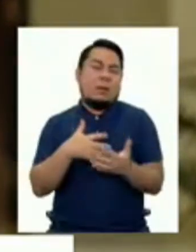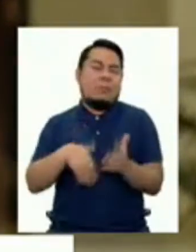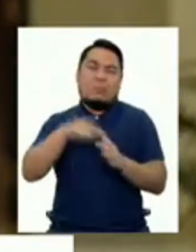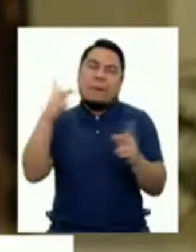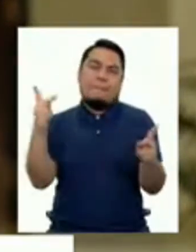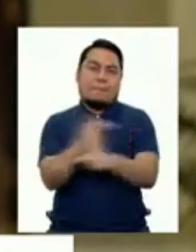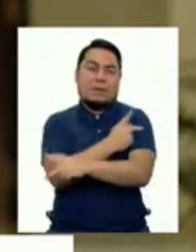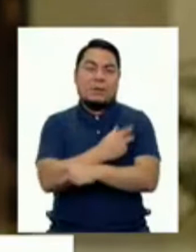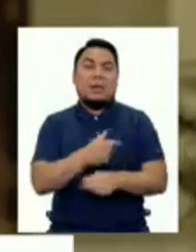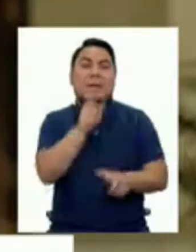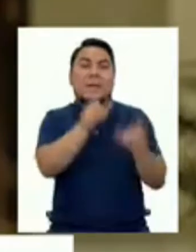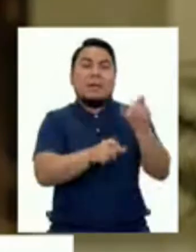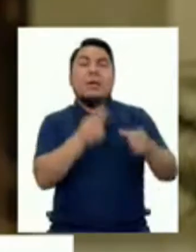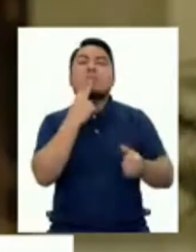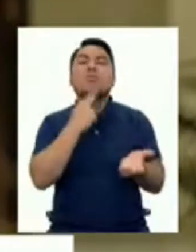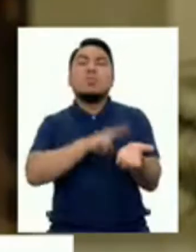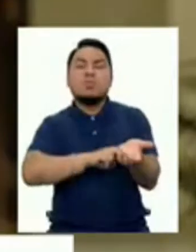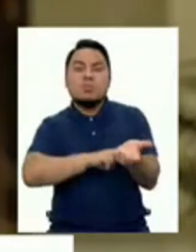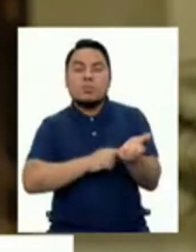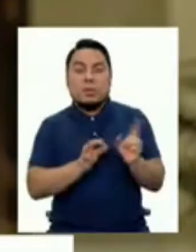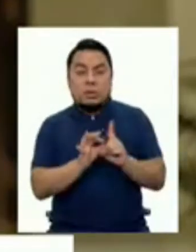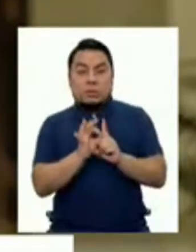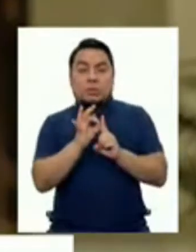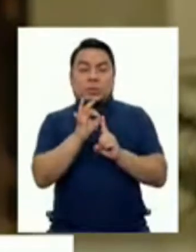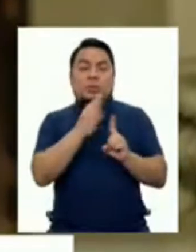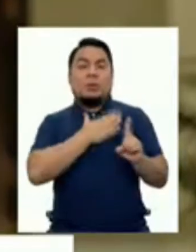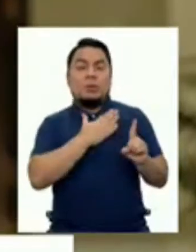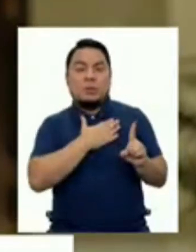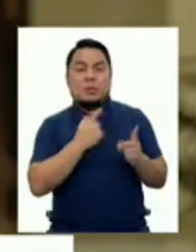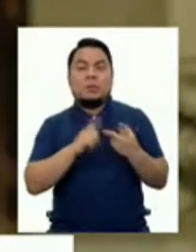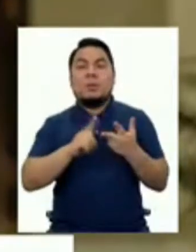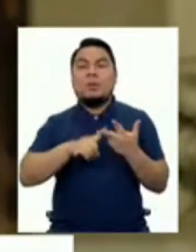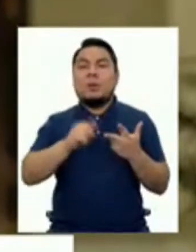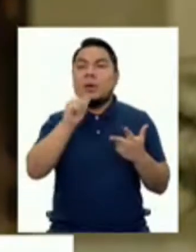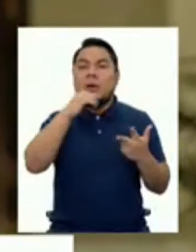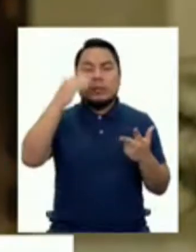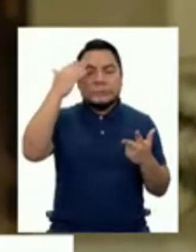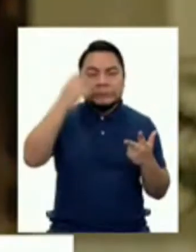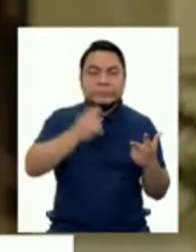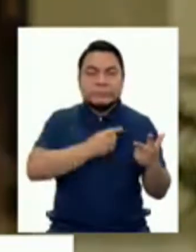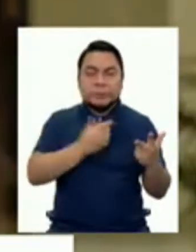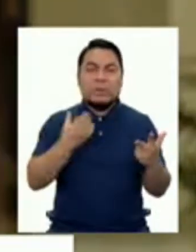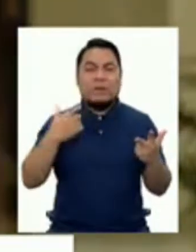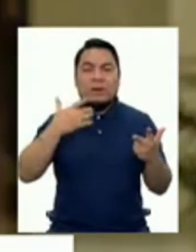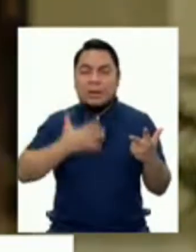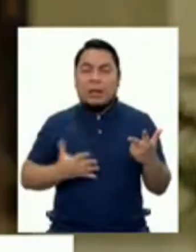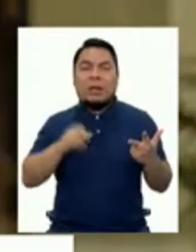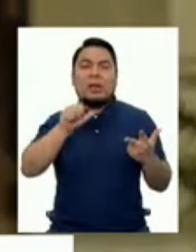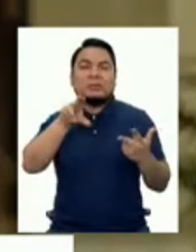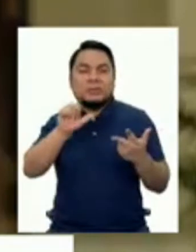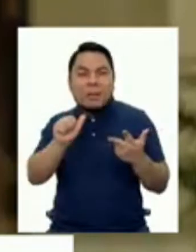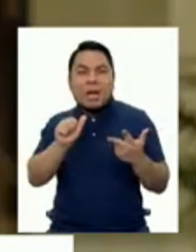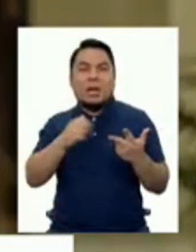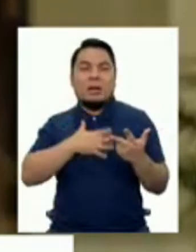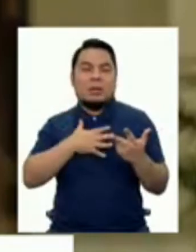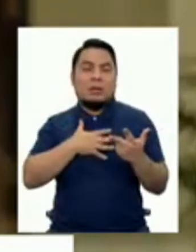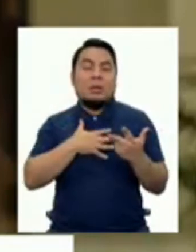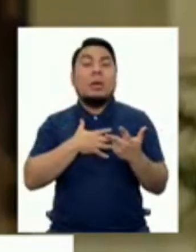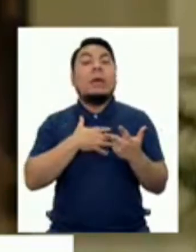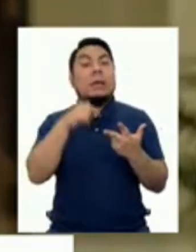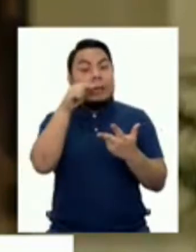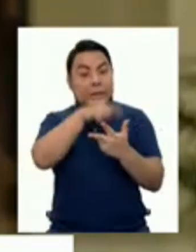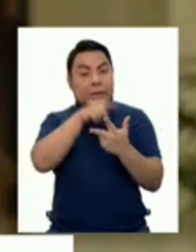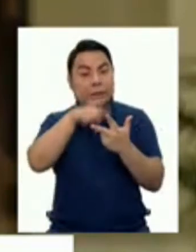las personas con diabetes, con hipertensión, con problemas coronarios. Entonces, esos tres grupos de